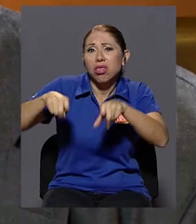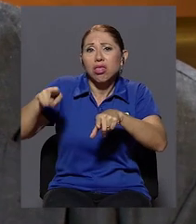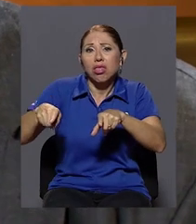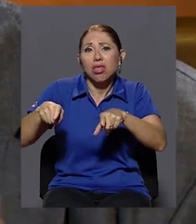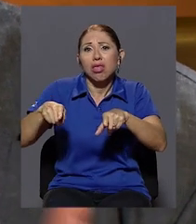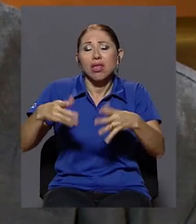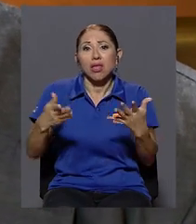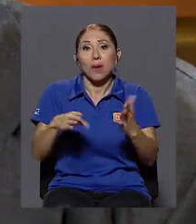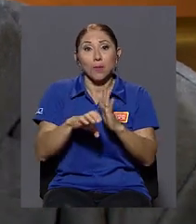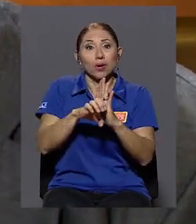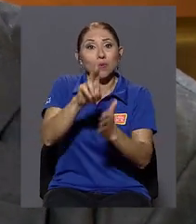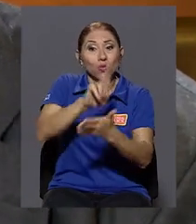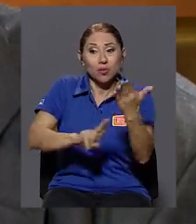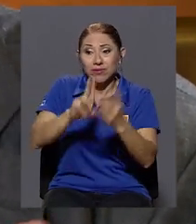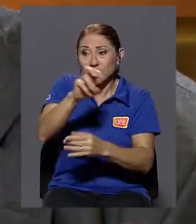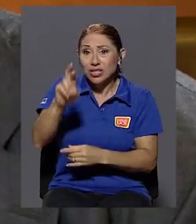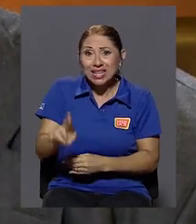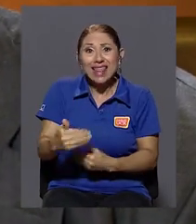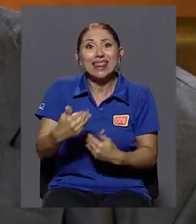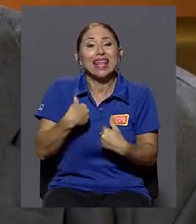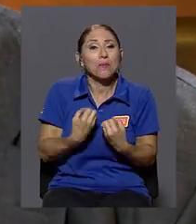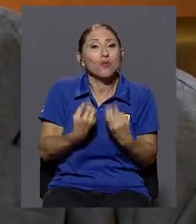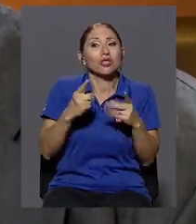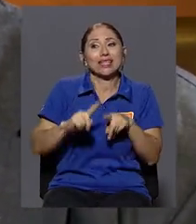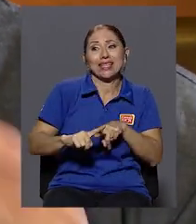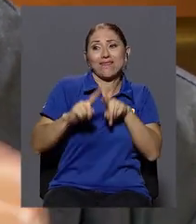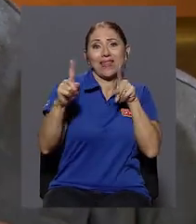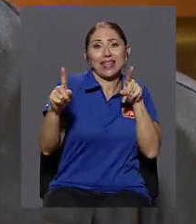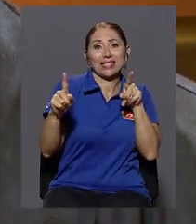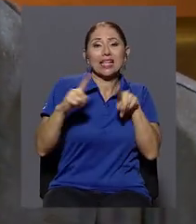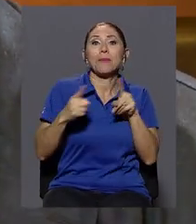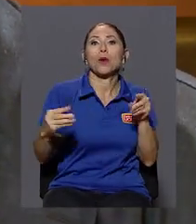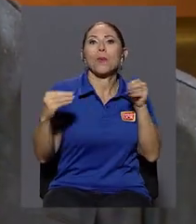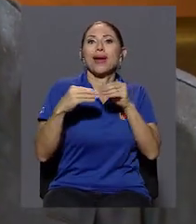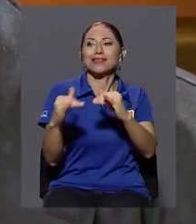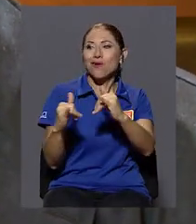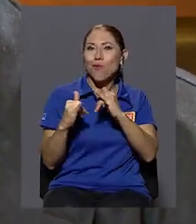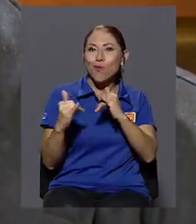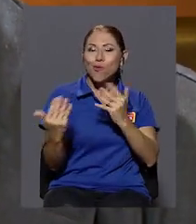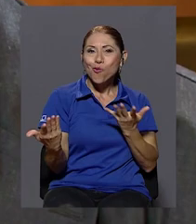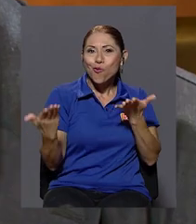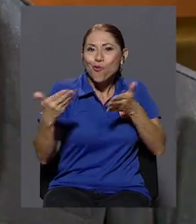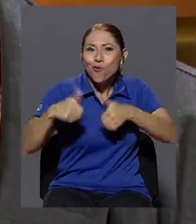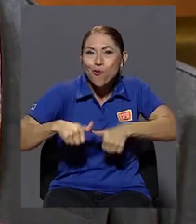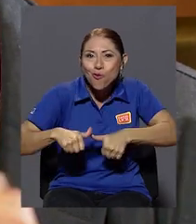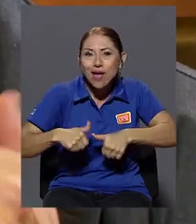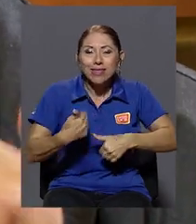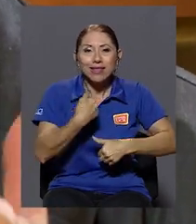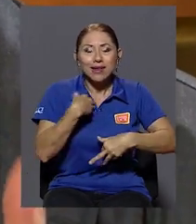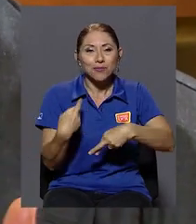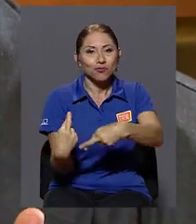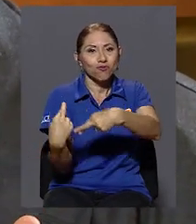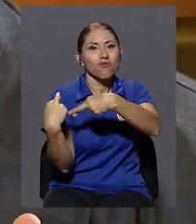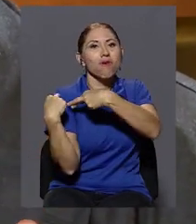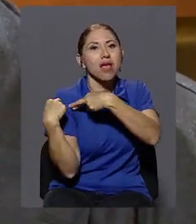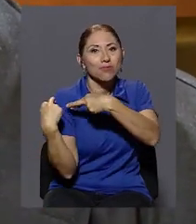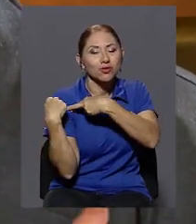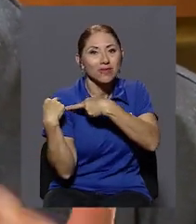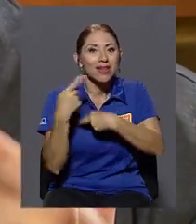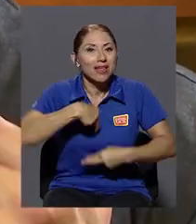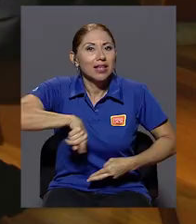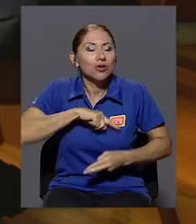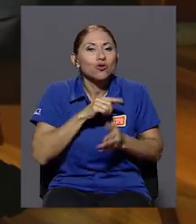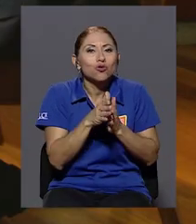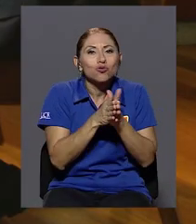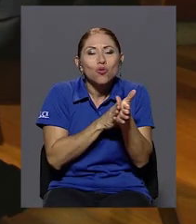de Costa Rica, tiene muchas diferencias, pero tenemos mucho, mucho más en común. Tenemos la responsabilidad